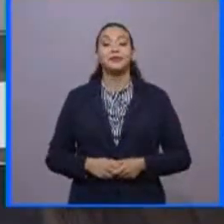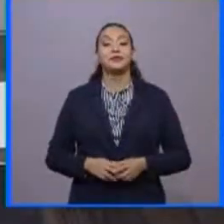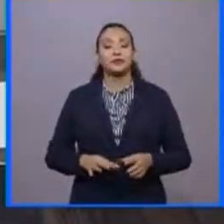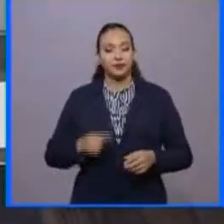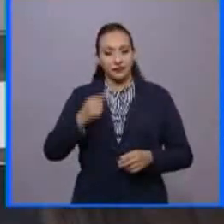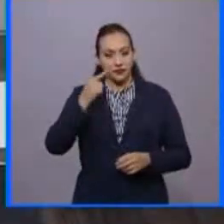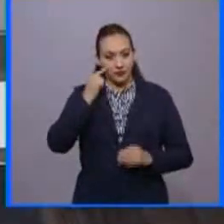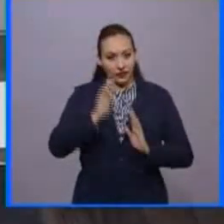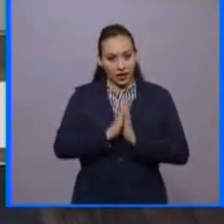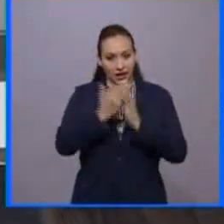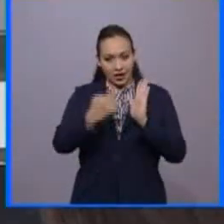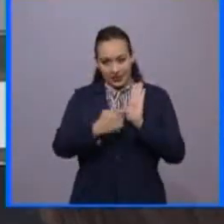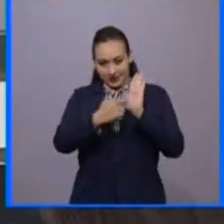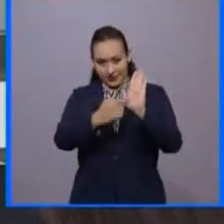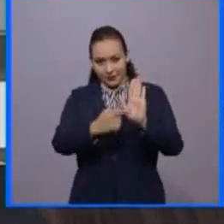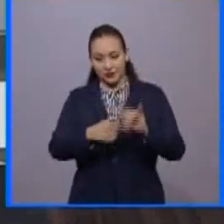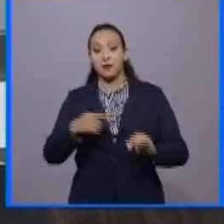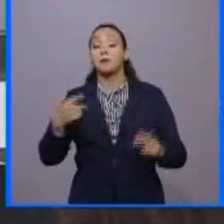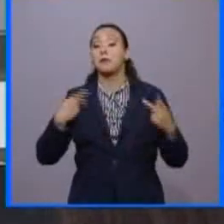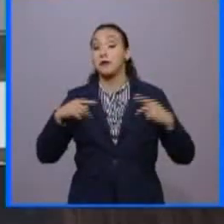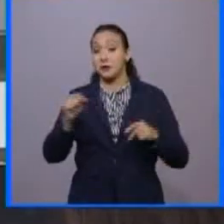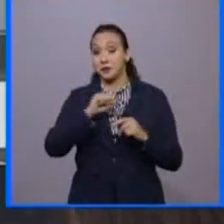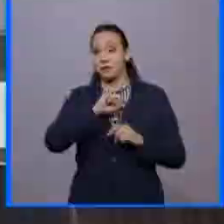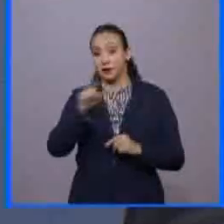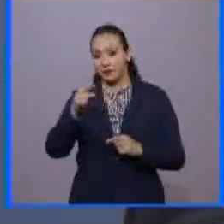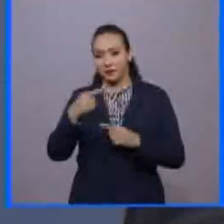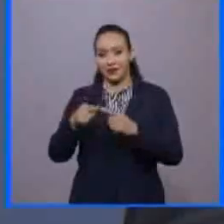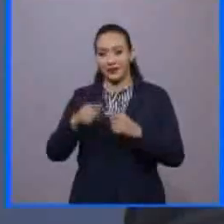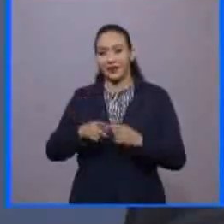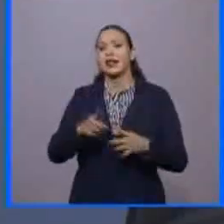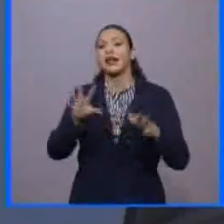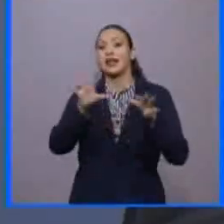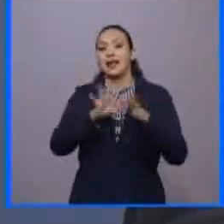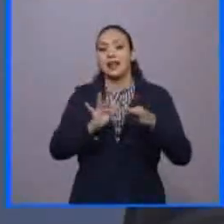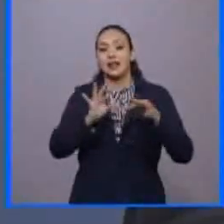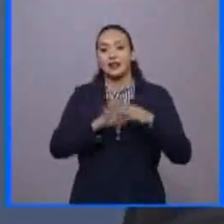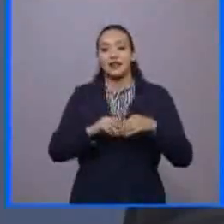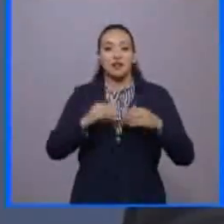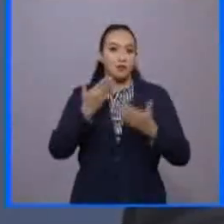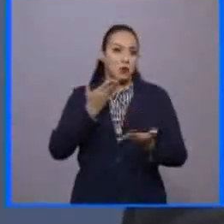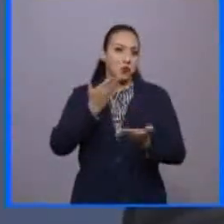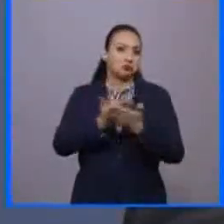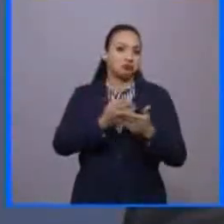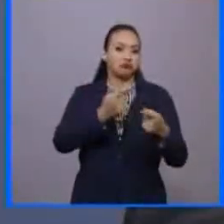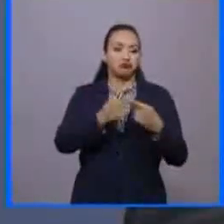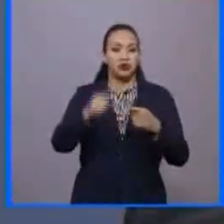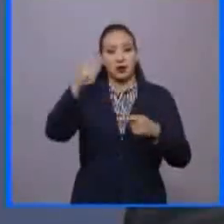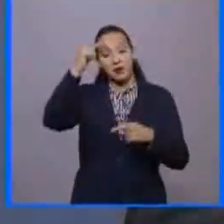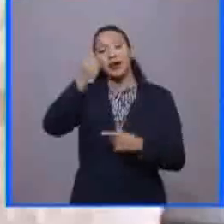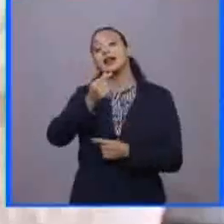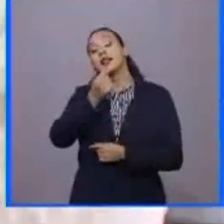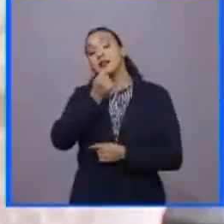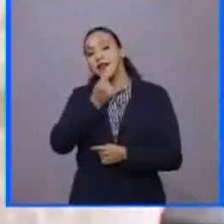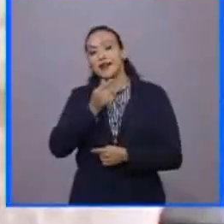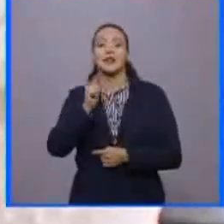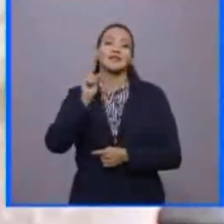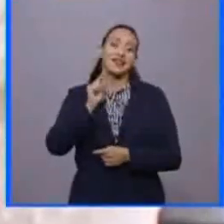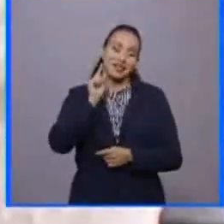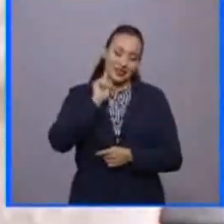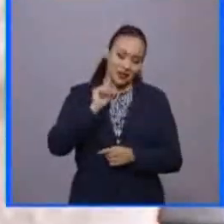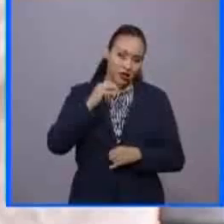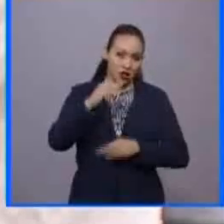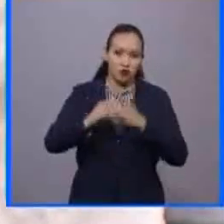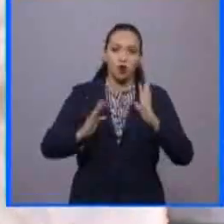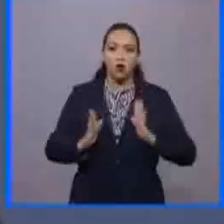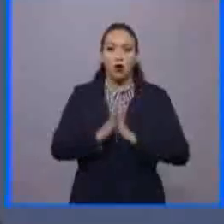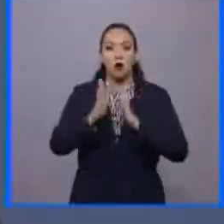Comentarte que en la presentación de la obra, académicos y especialistas profundizaron en propuestas para que las niñas y los niños participen